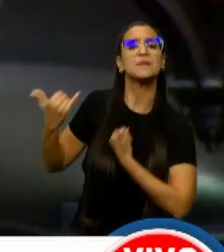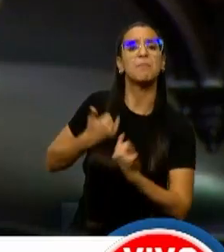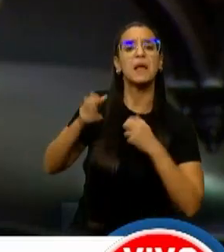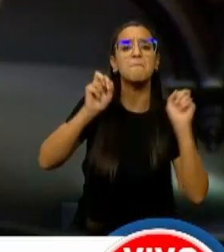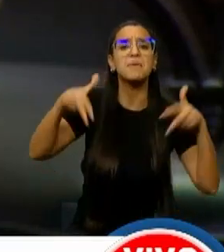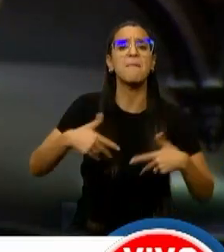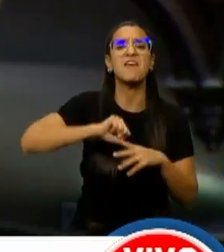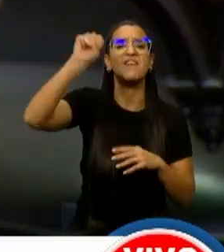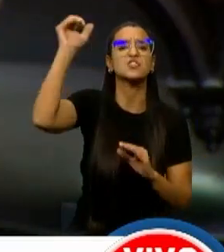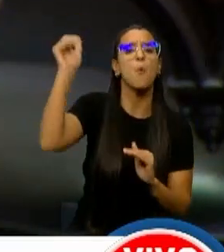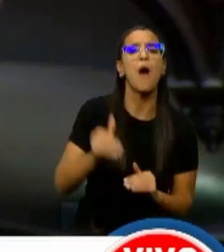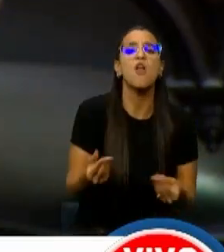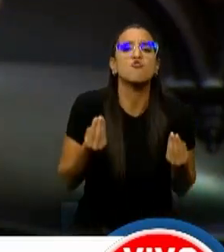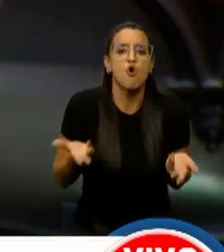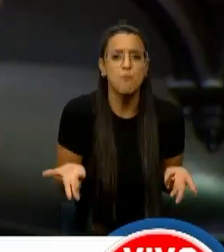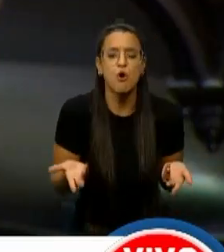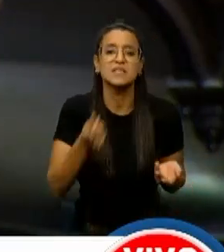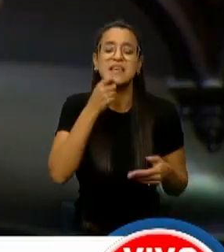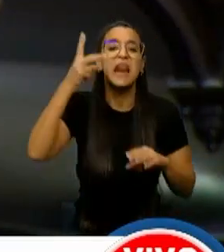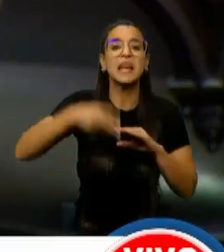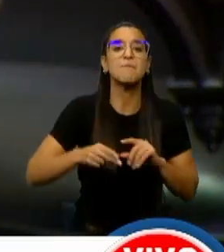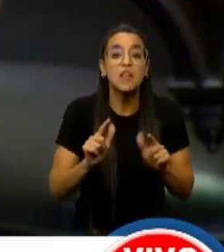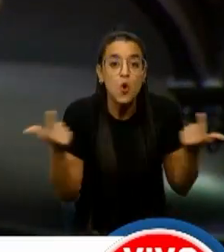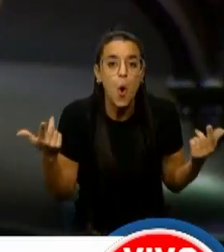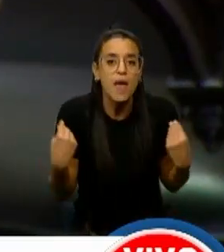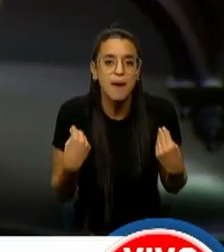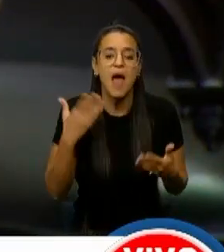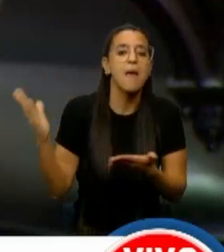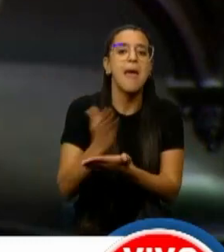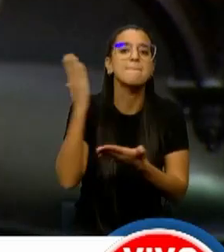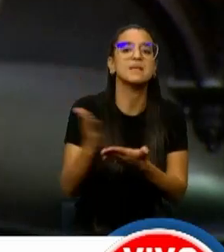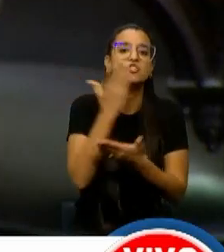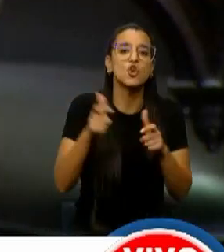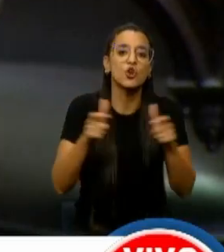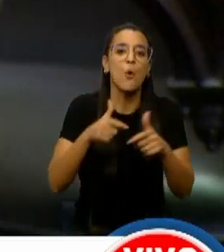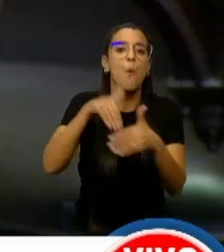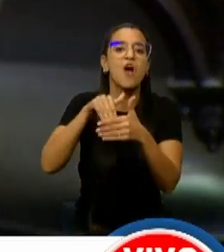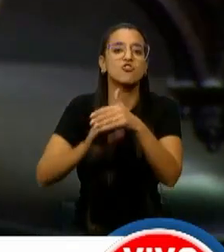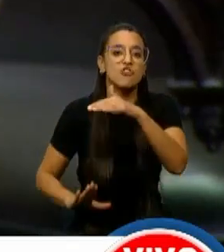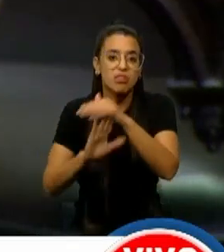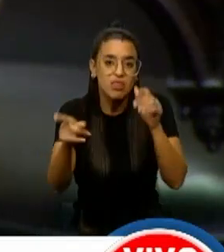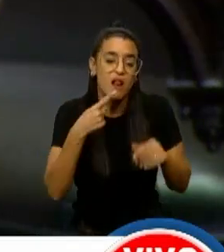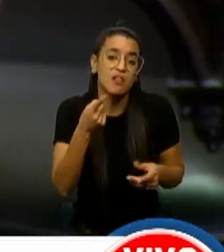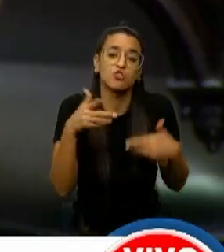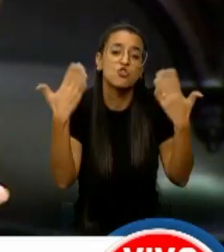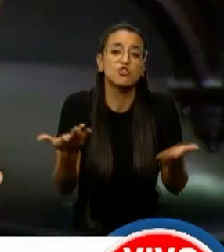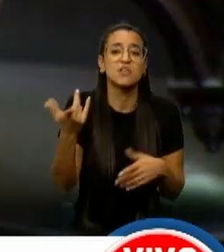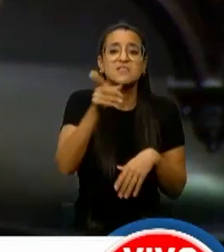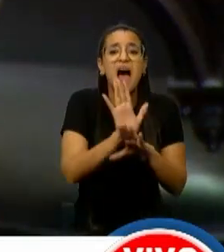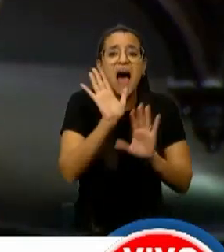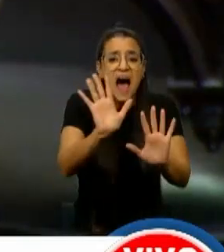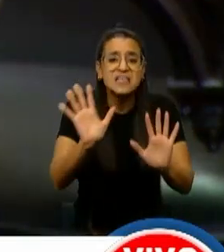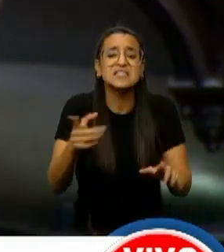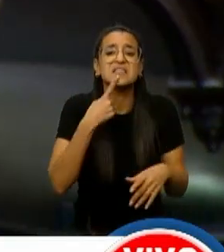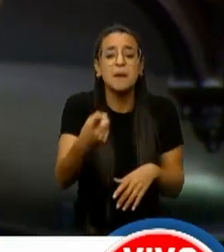el plan para bajar la inflación, si no le ponemos límite a la emisión monetaria del Banco Central, el final de esta